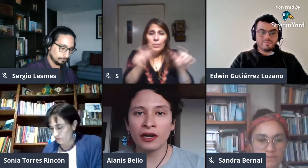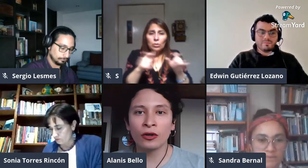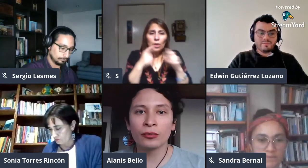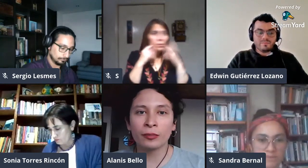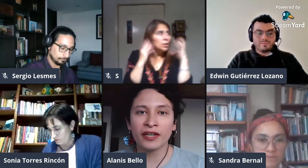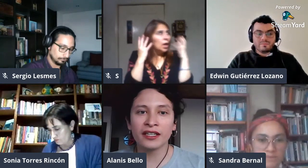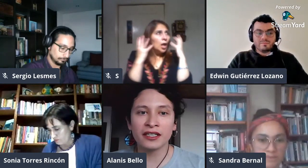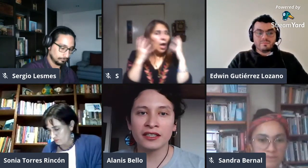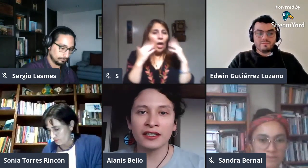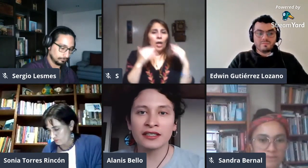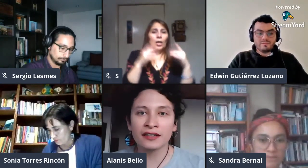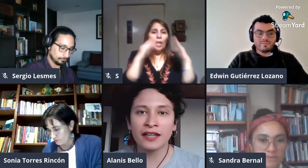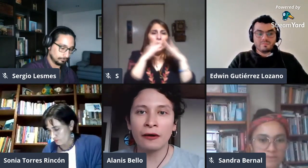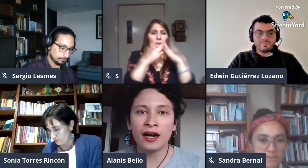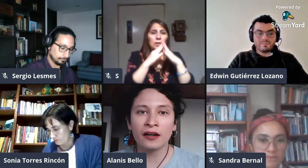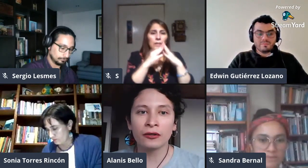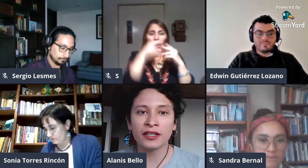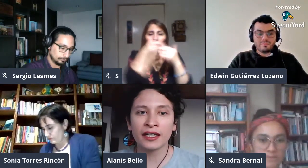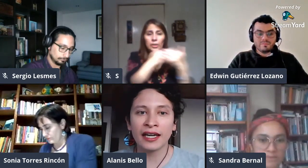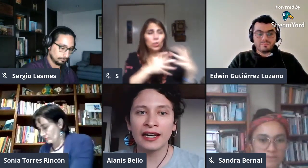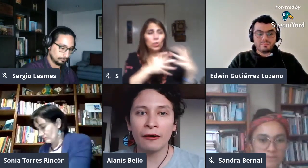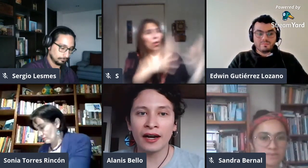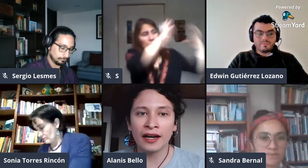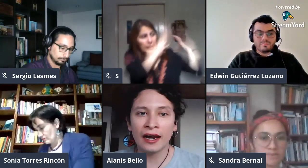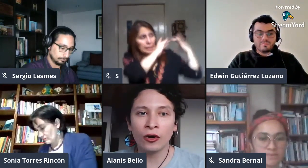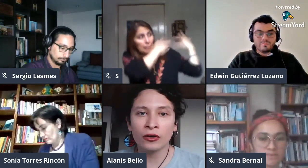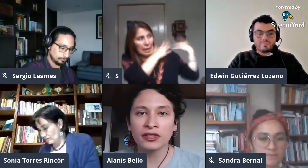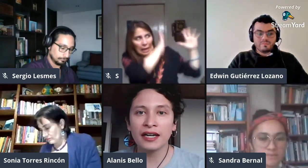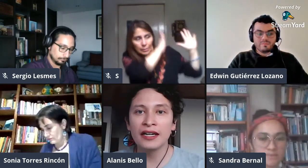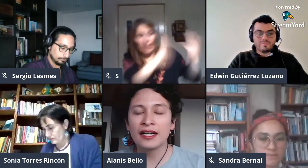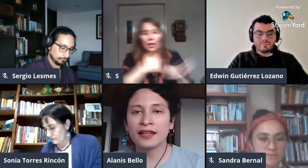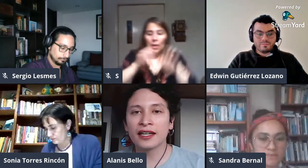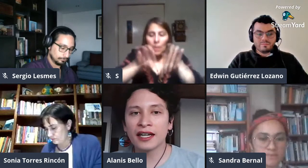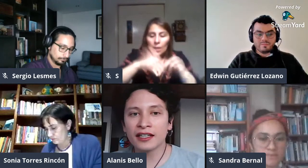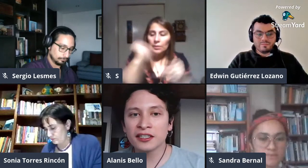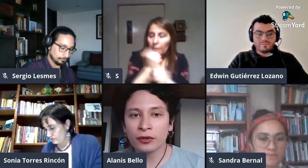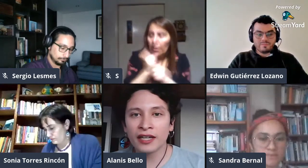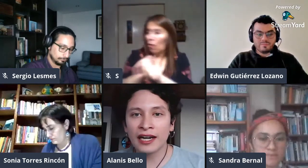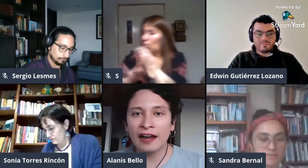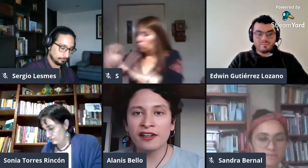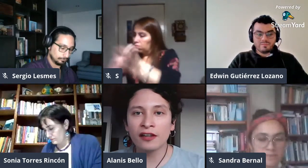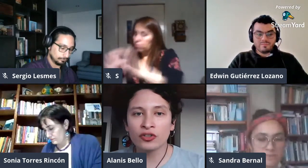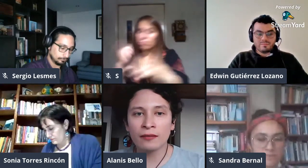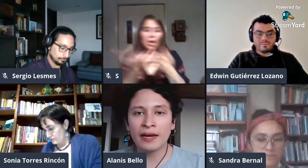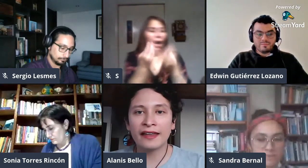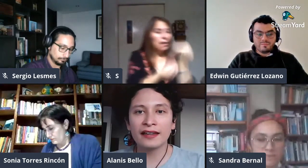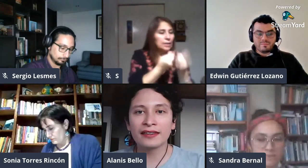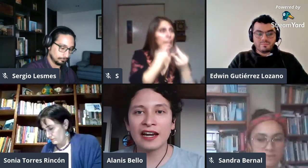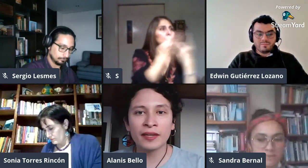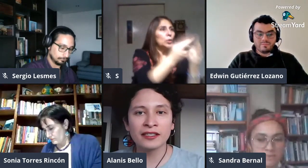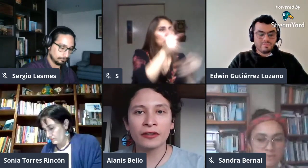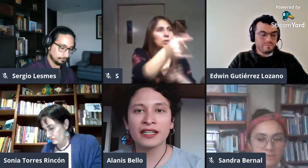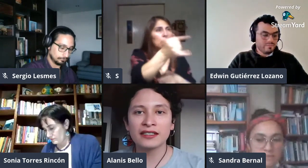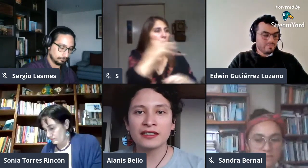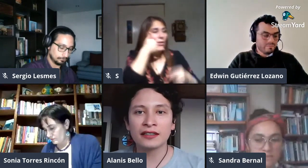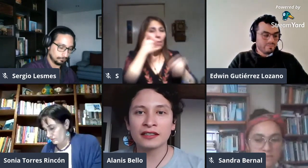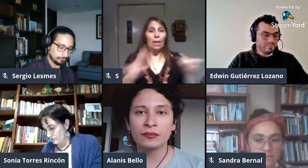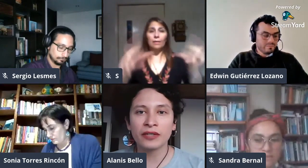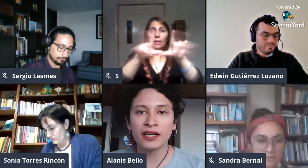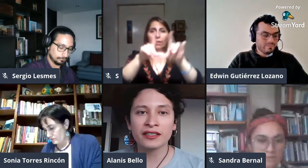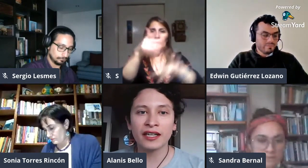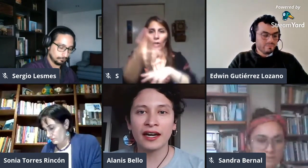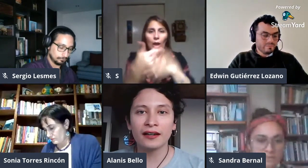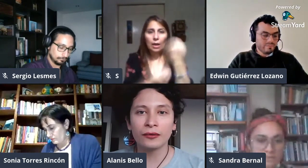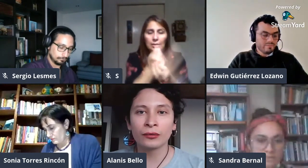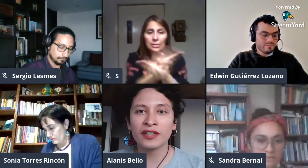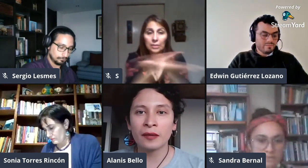el chino al hombro porque necesita hacer trabajo, tiene que lavar la loza, tiene que responder a la videollamada, tal vez lo que necesita esa